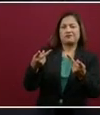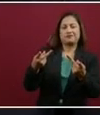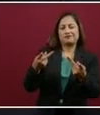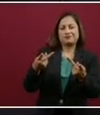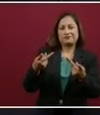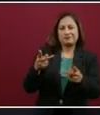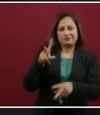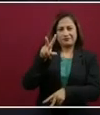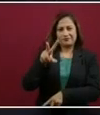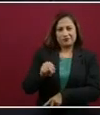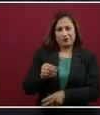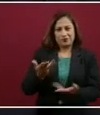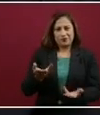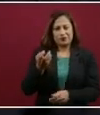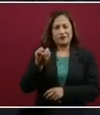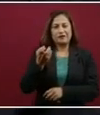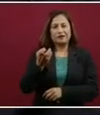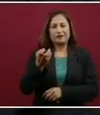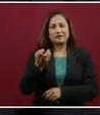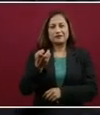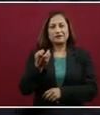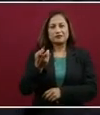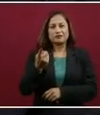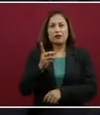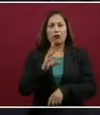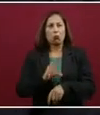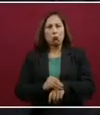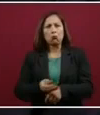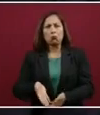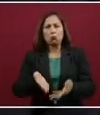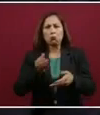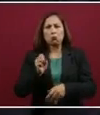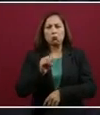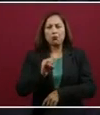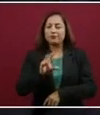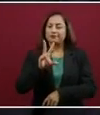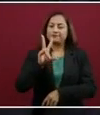se debe de permitir.